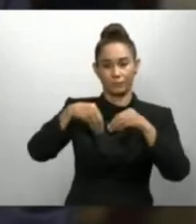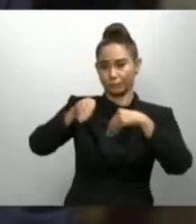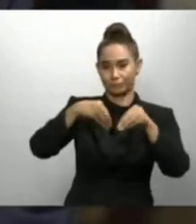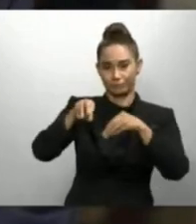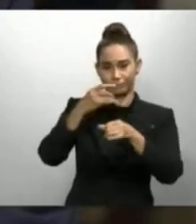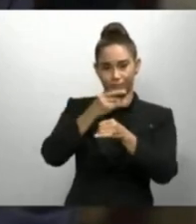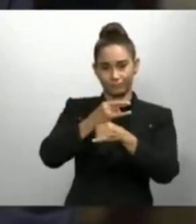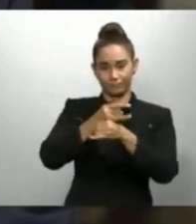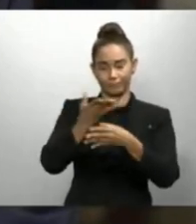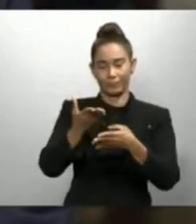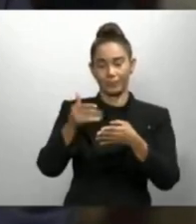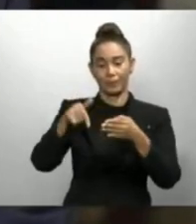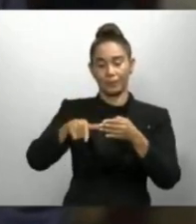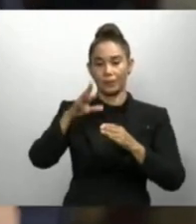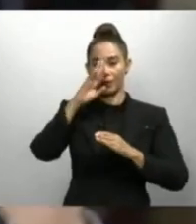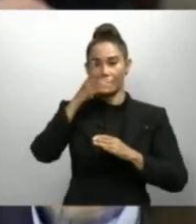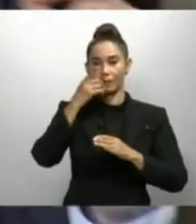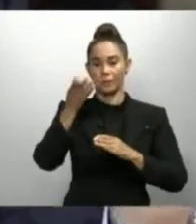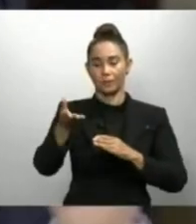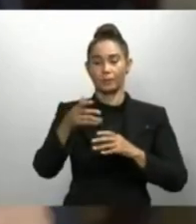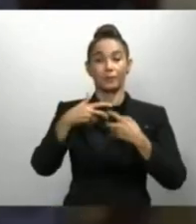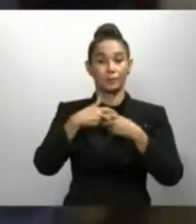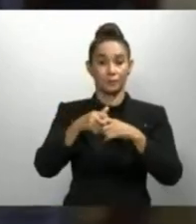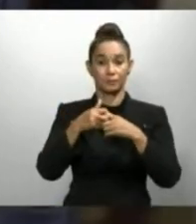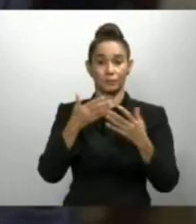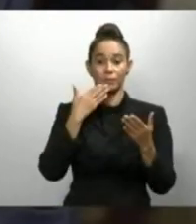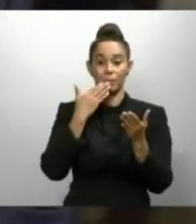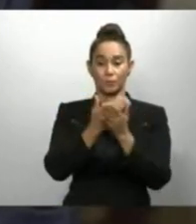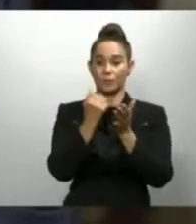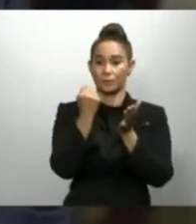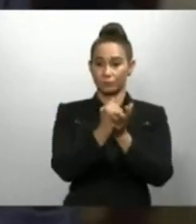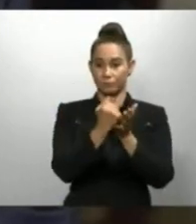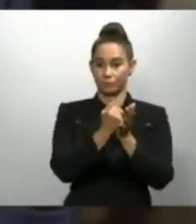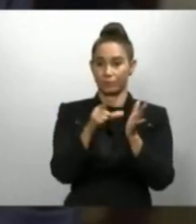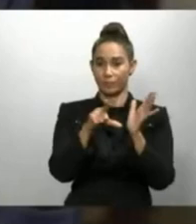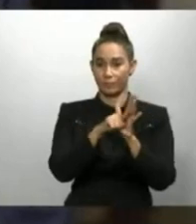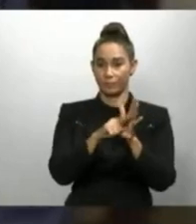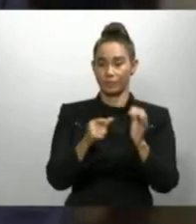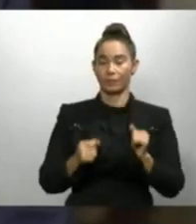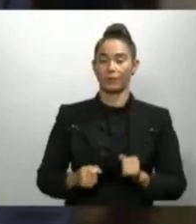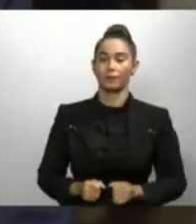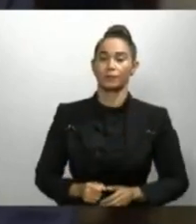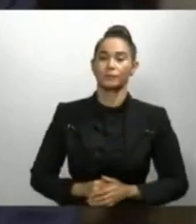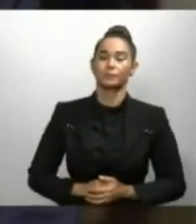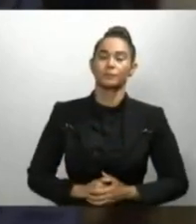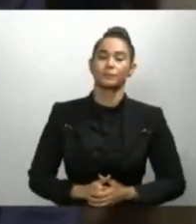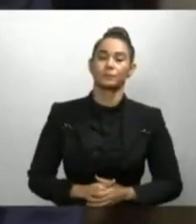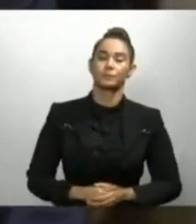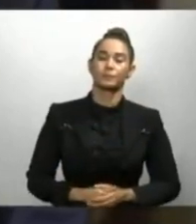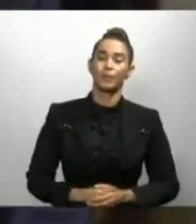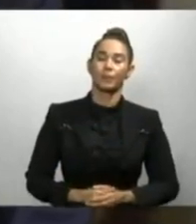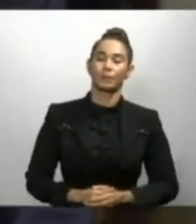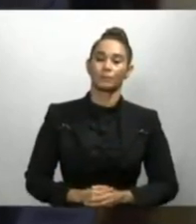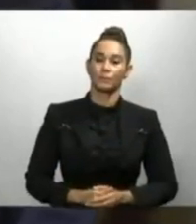ventas de las industrias formales que están en este caso.